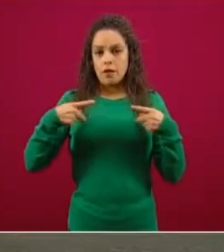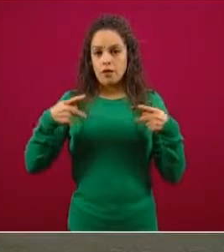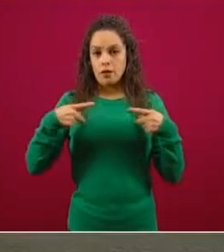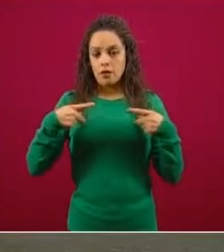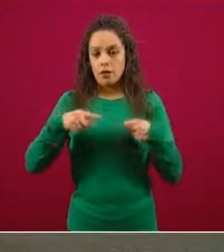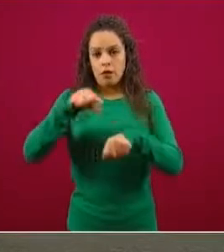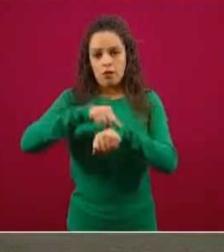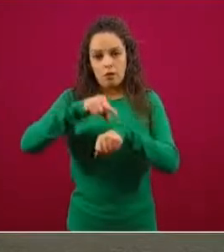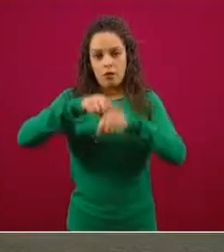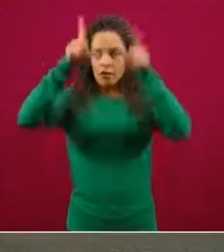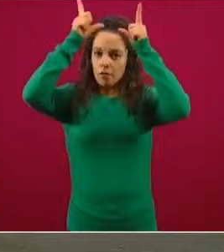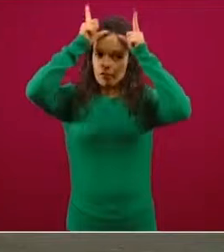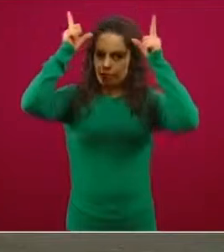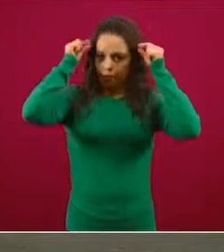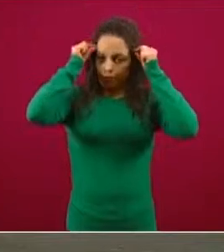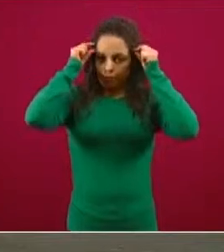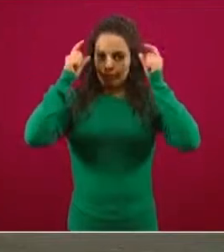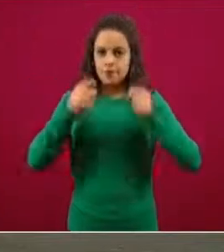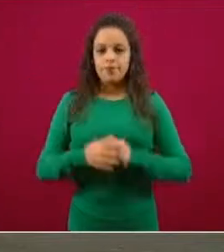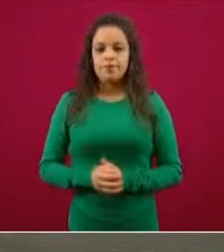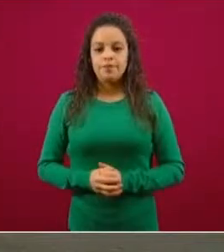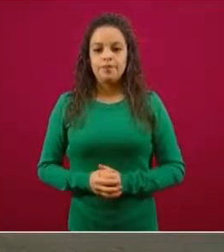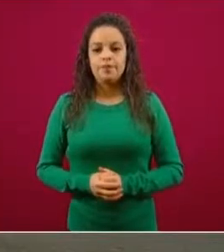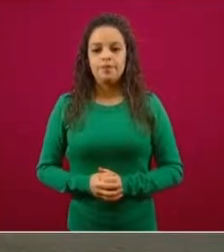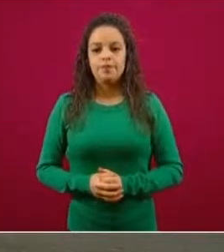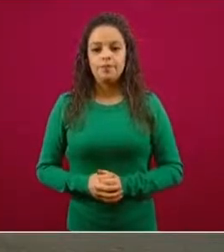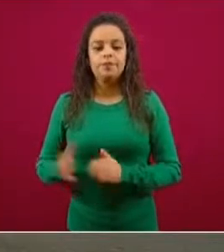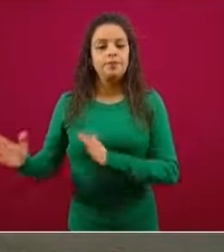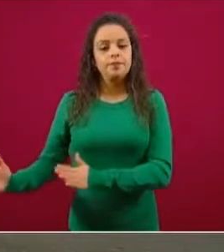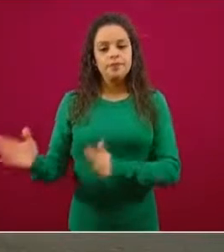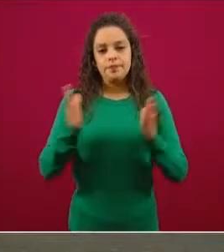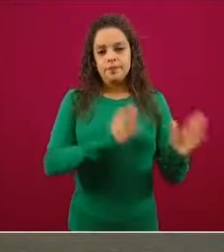salud. La siguiente.